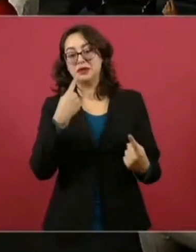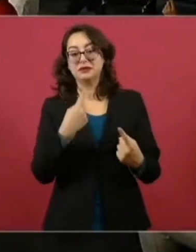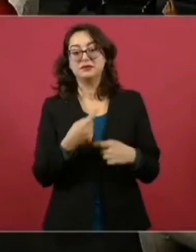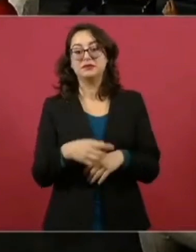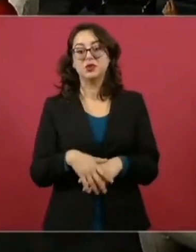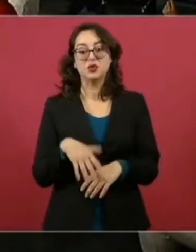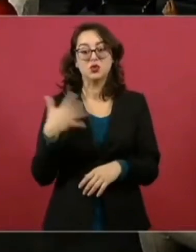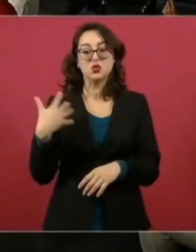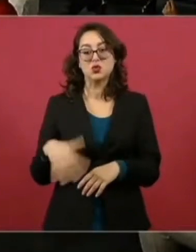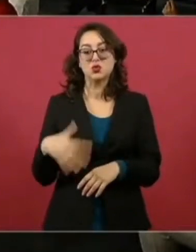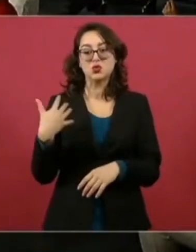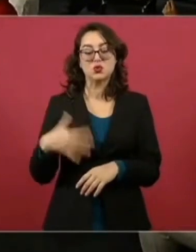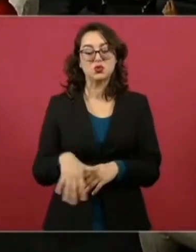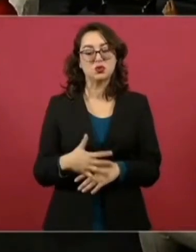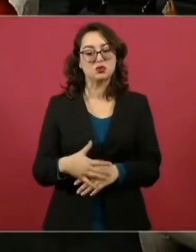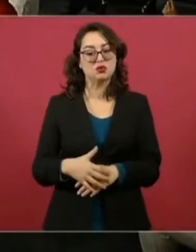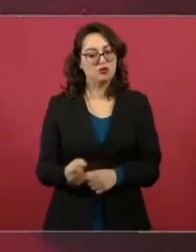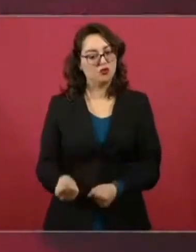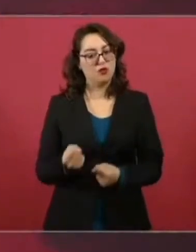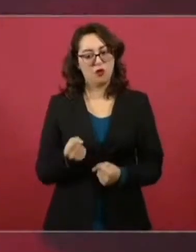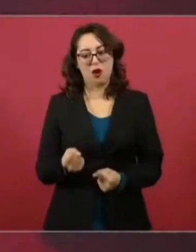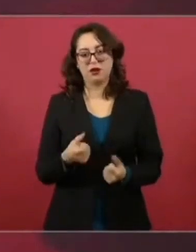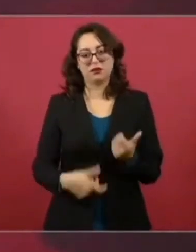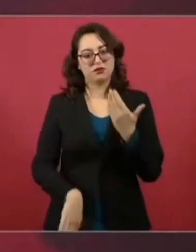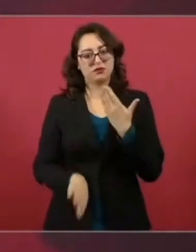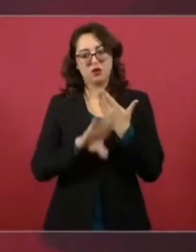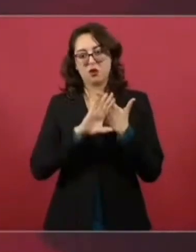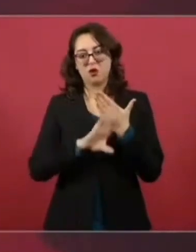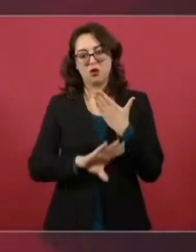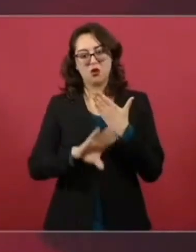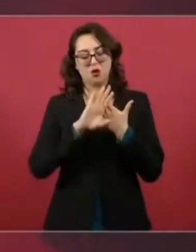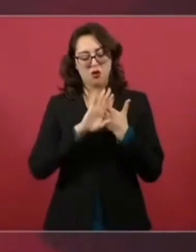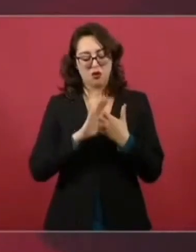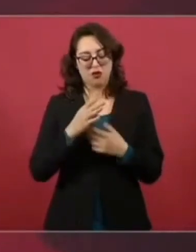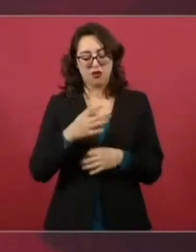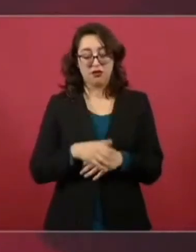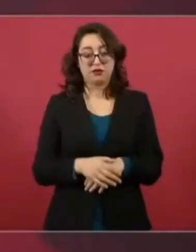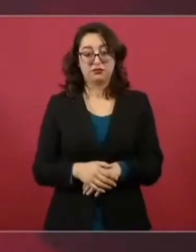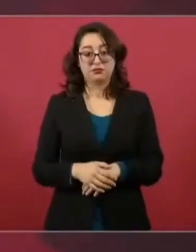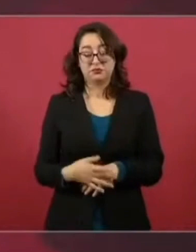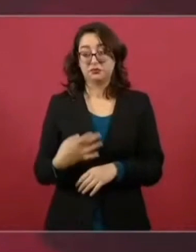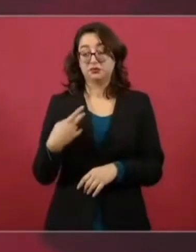como ahora a ningún presidente. Revisen la historia,